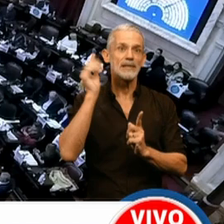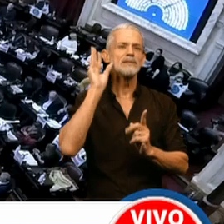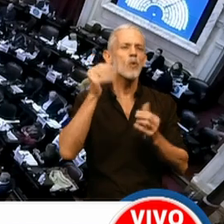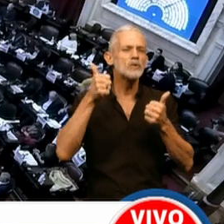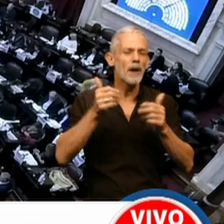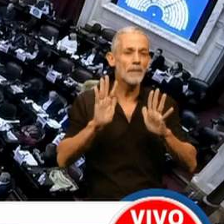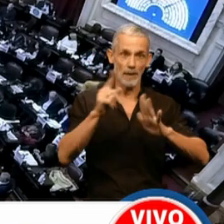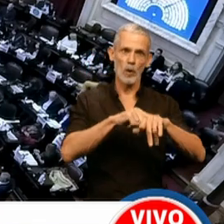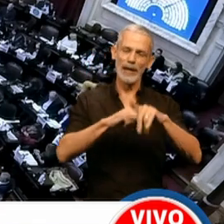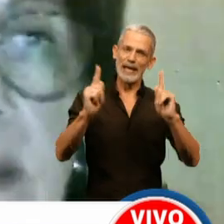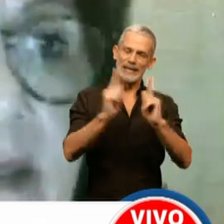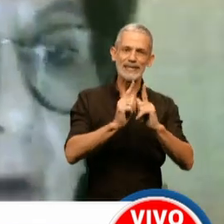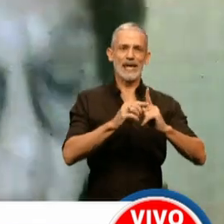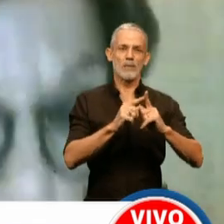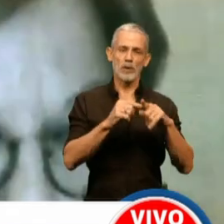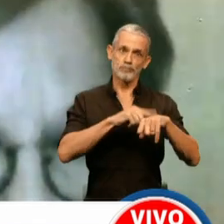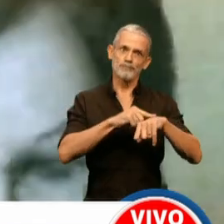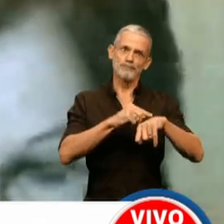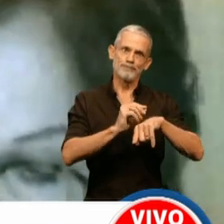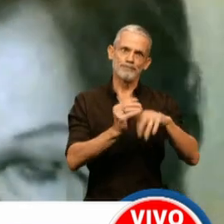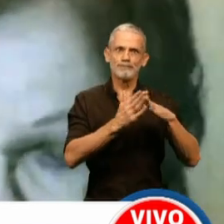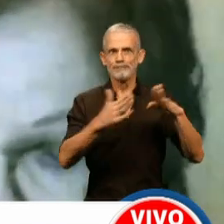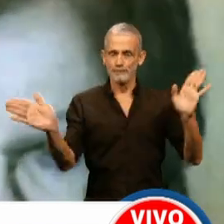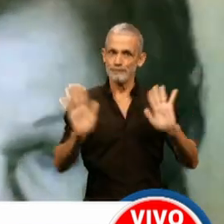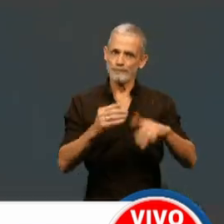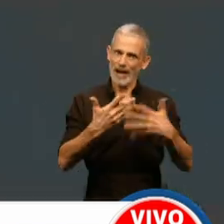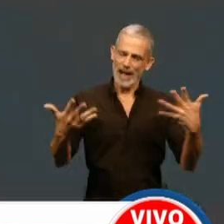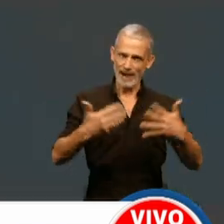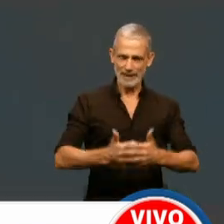honor al tiempo y ha avanzado de la hora